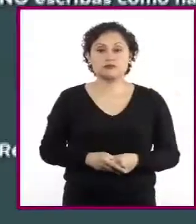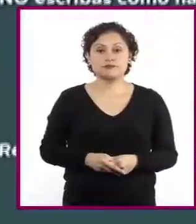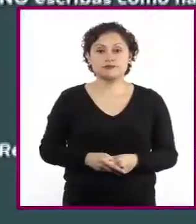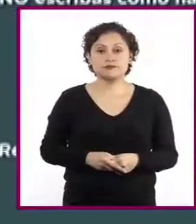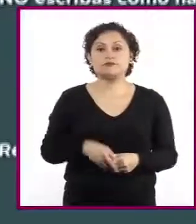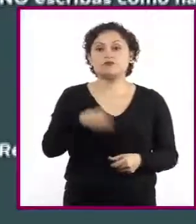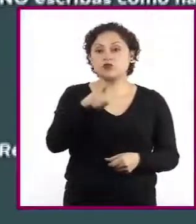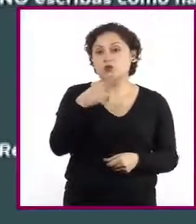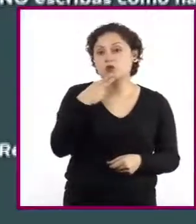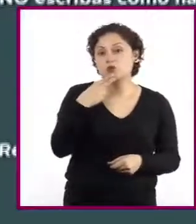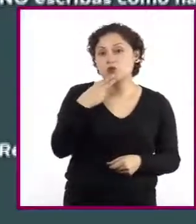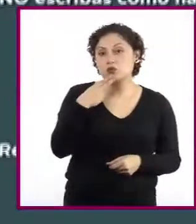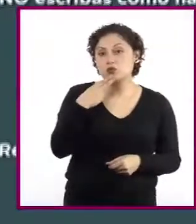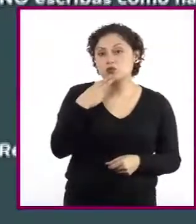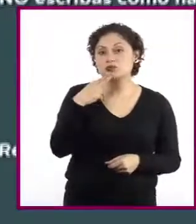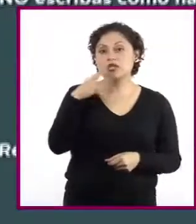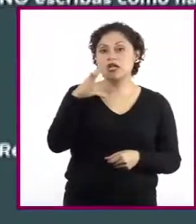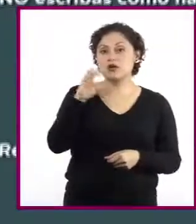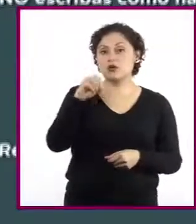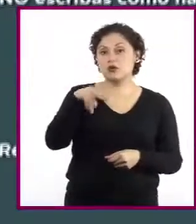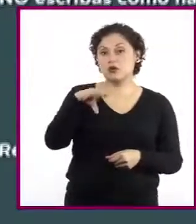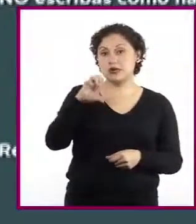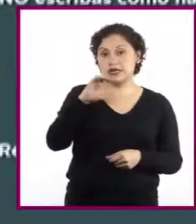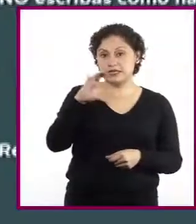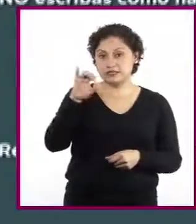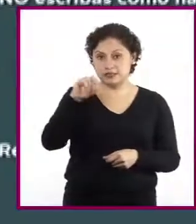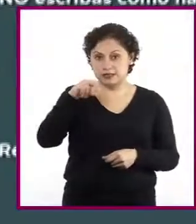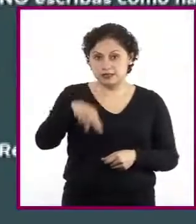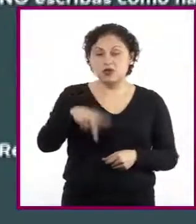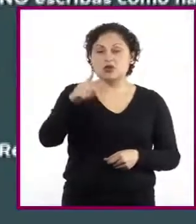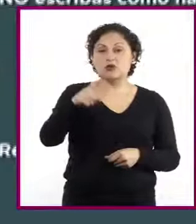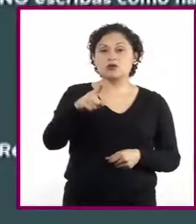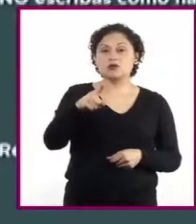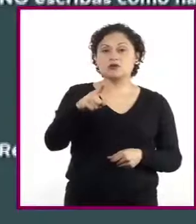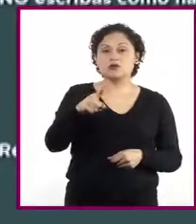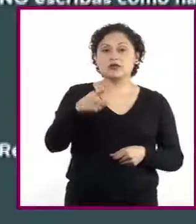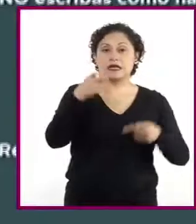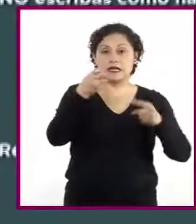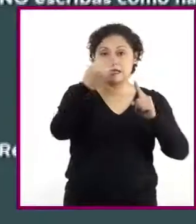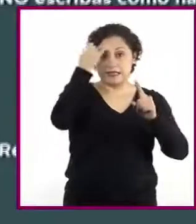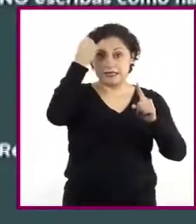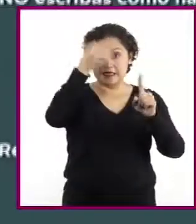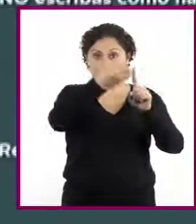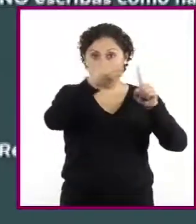Utiliza palabras conectoras que ayuden a unir tus ideas y, por tanto, tus párrafos.